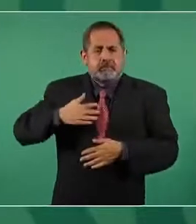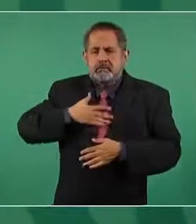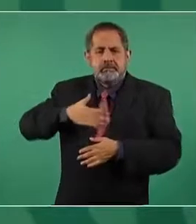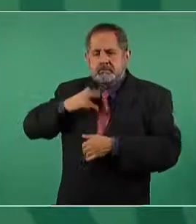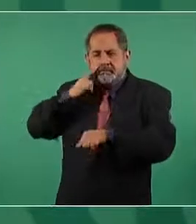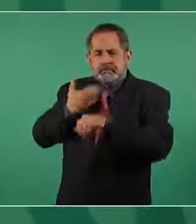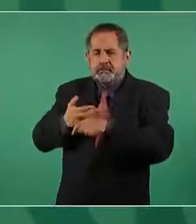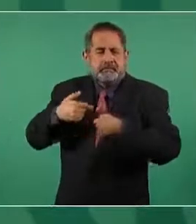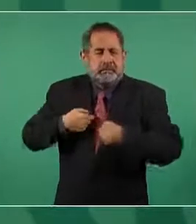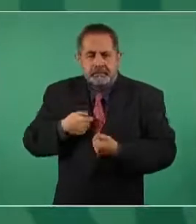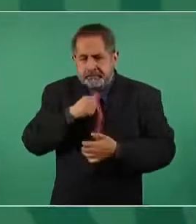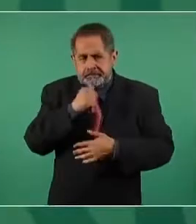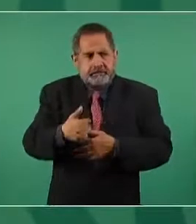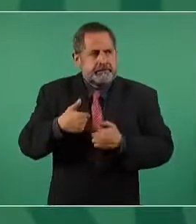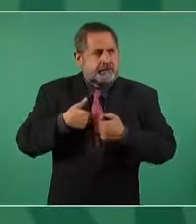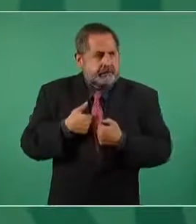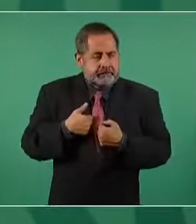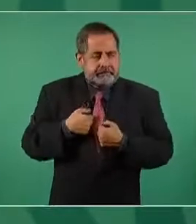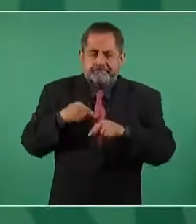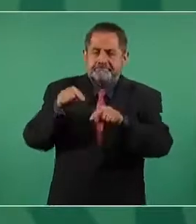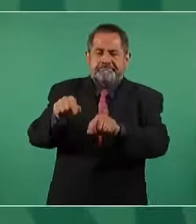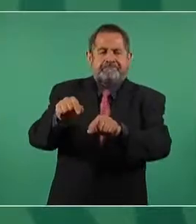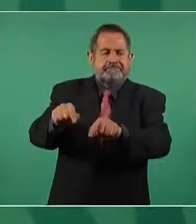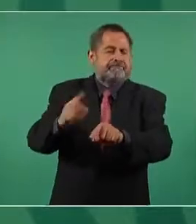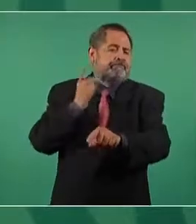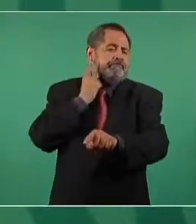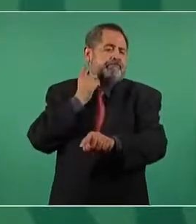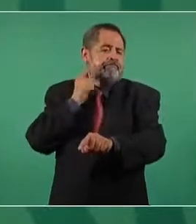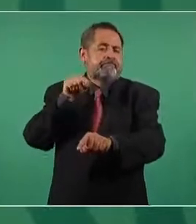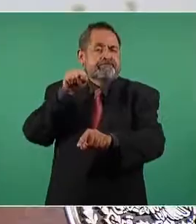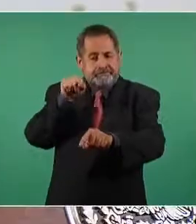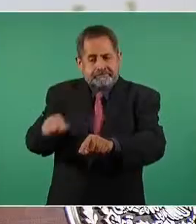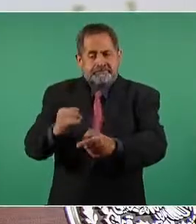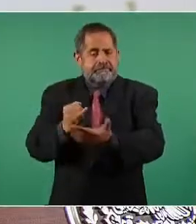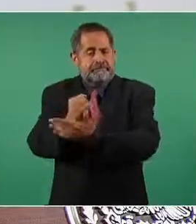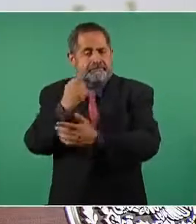Eso es un asunto del Poder Legislativo.